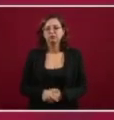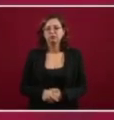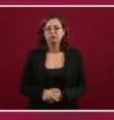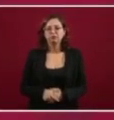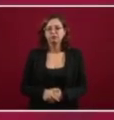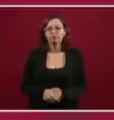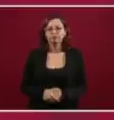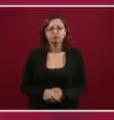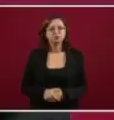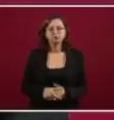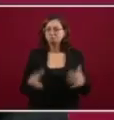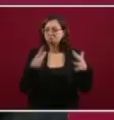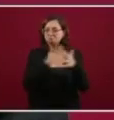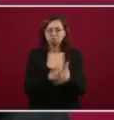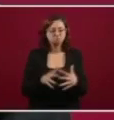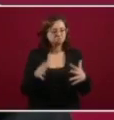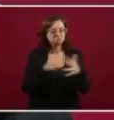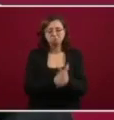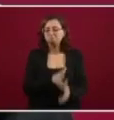una opción.